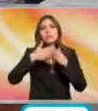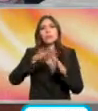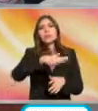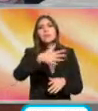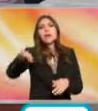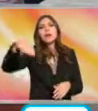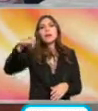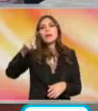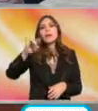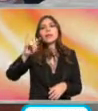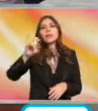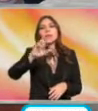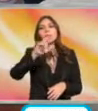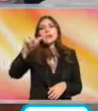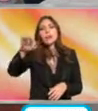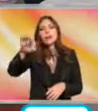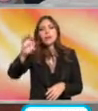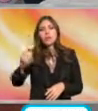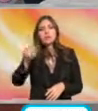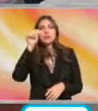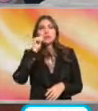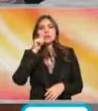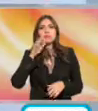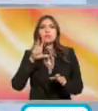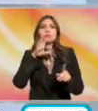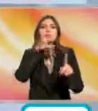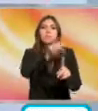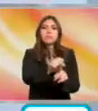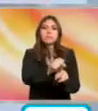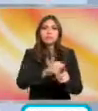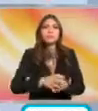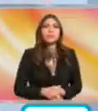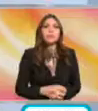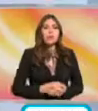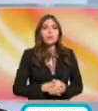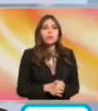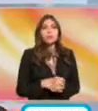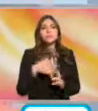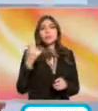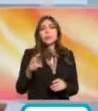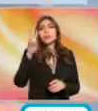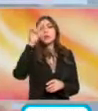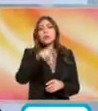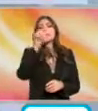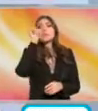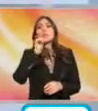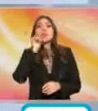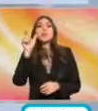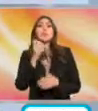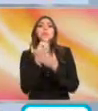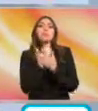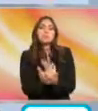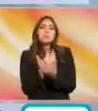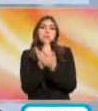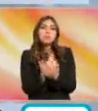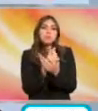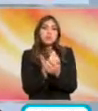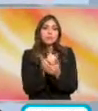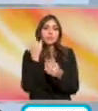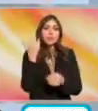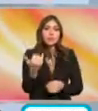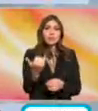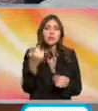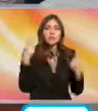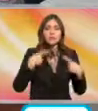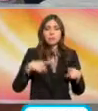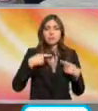el Océano estrecho, Índico, ¿no? Ahí los exactamente. cazaban. Ahí los cazaban. Porque además, pues sí, ellos lo que hacían, pues ahí se esperaban y los Emboscaban.